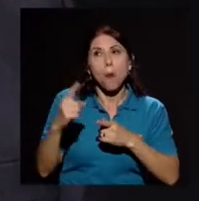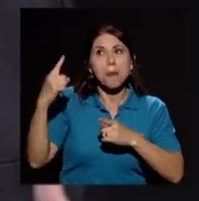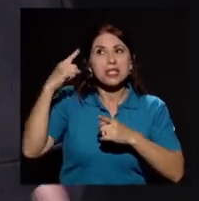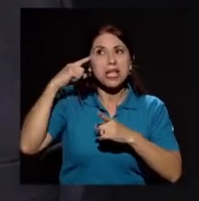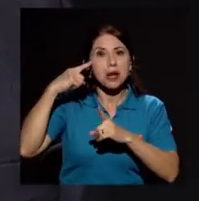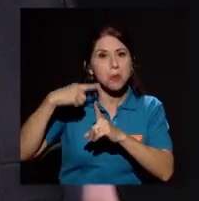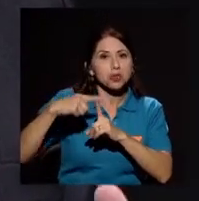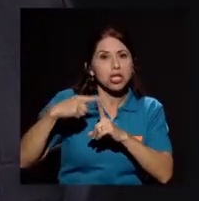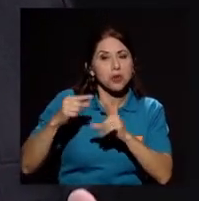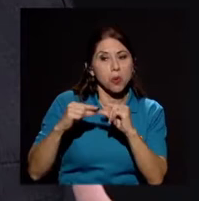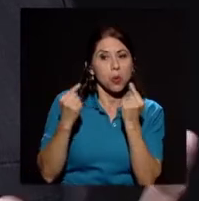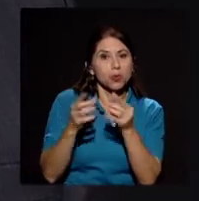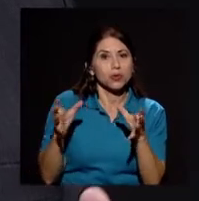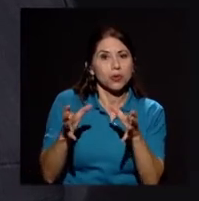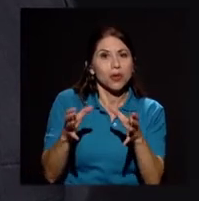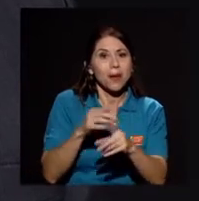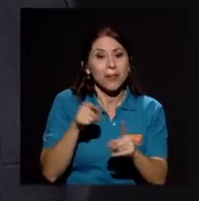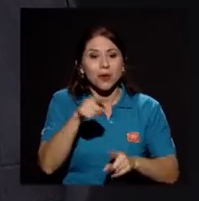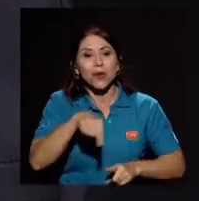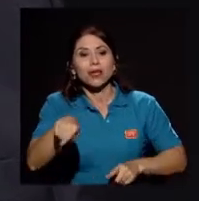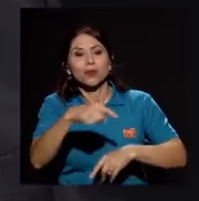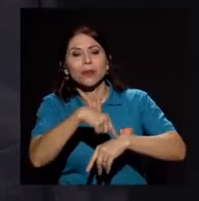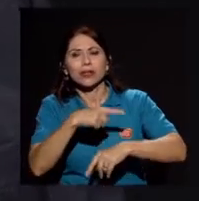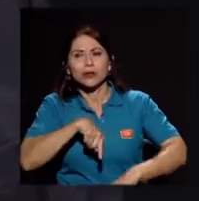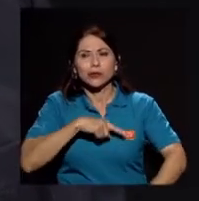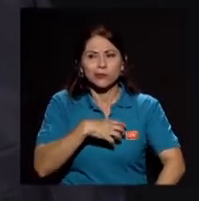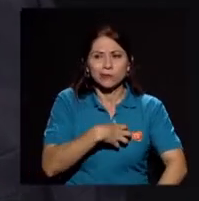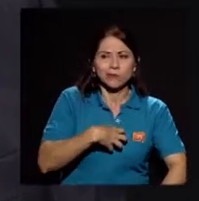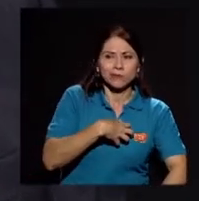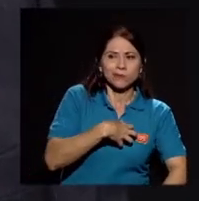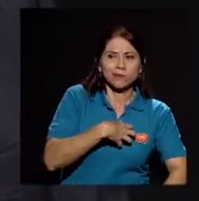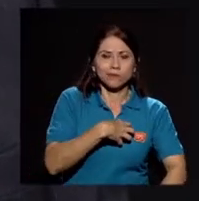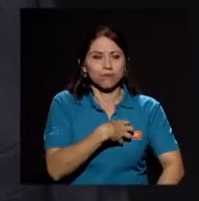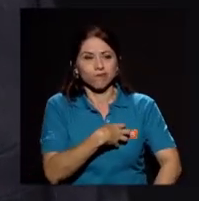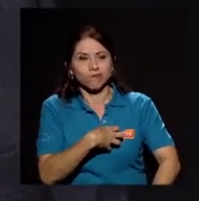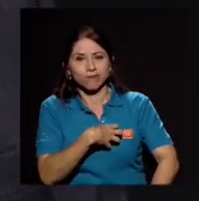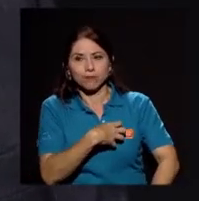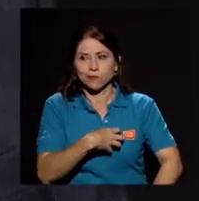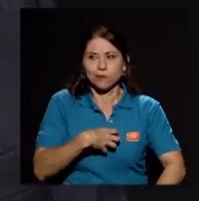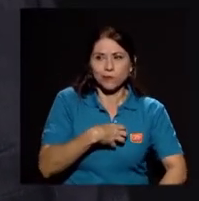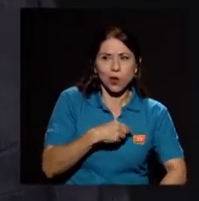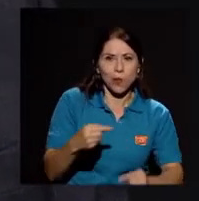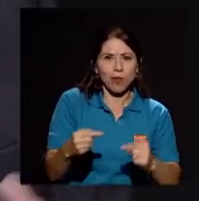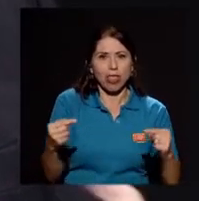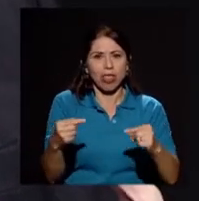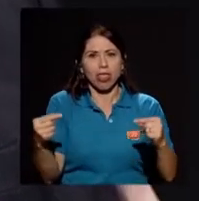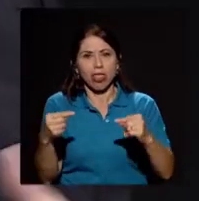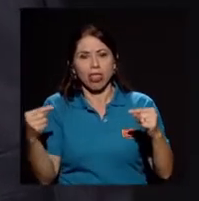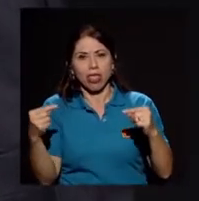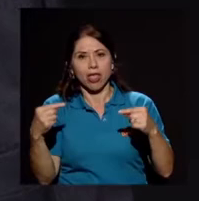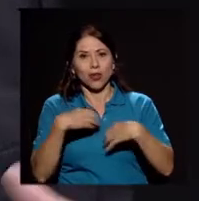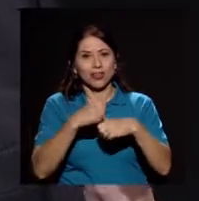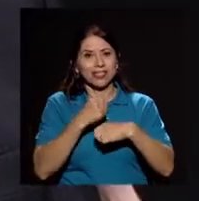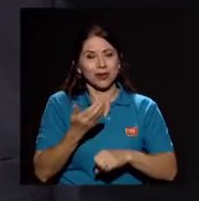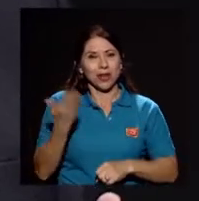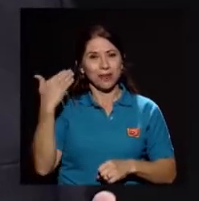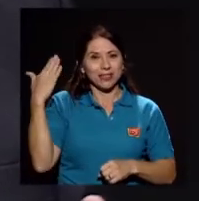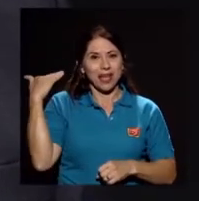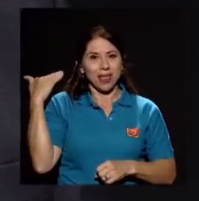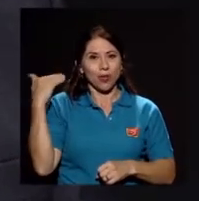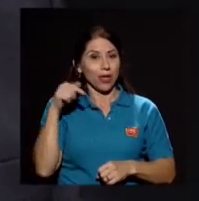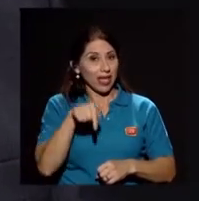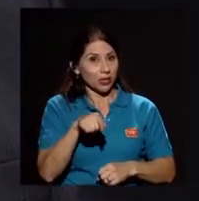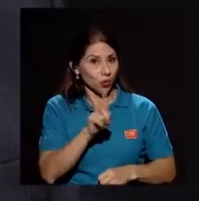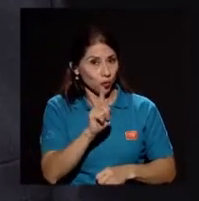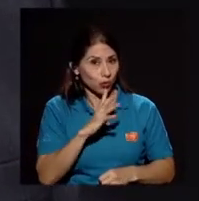al final los empleamos básicamente para desquitarnos lo que creemos que otros nos hicieron en el pasado y esto no lo digo sólo desde el punto de